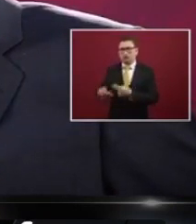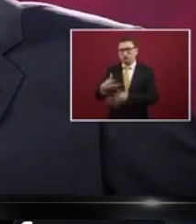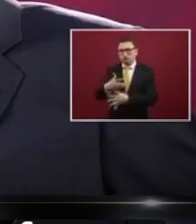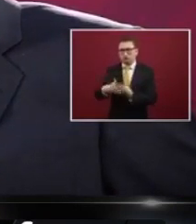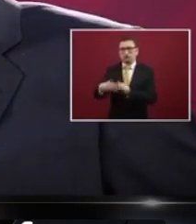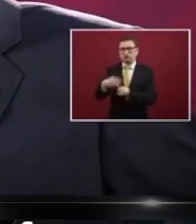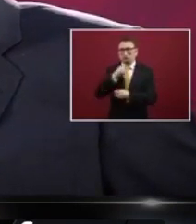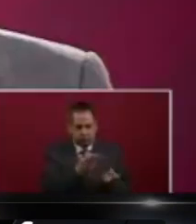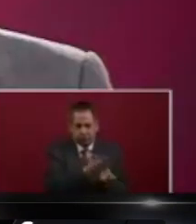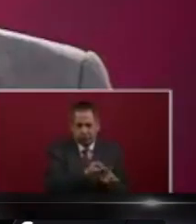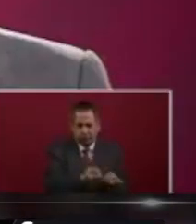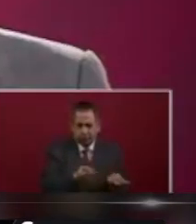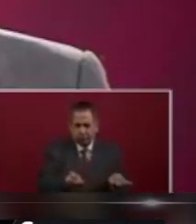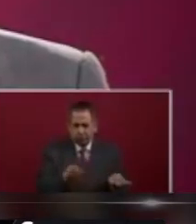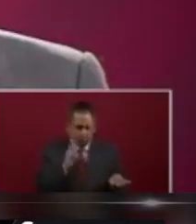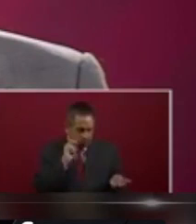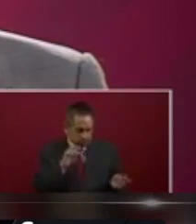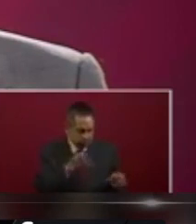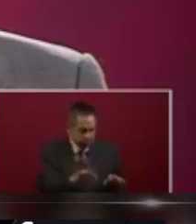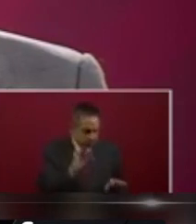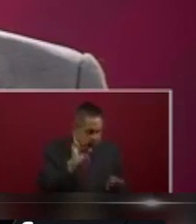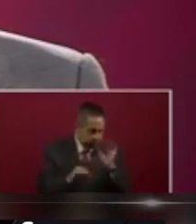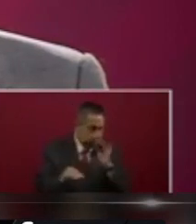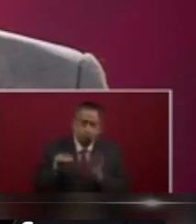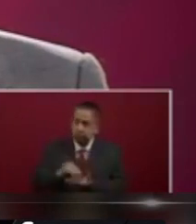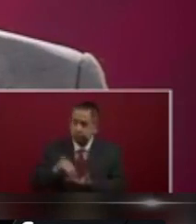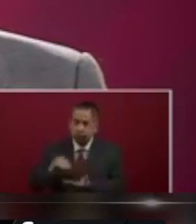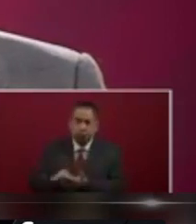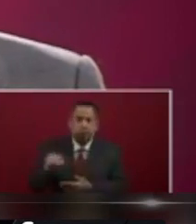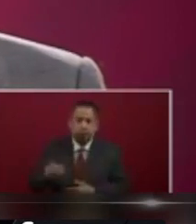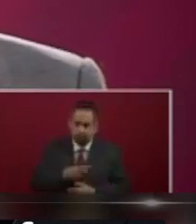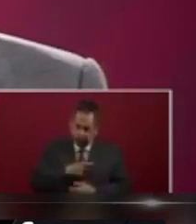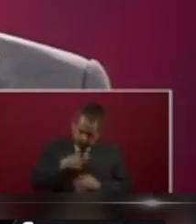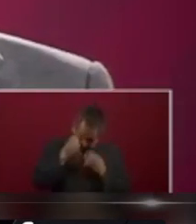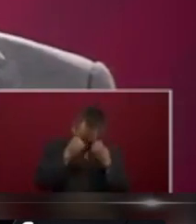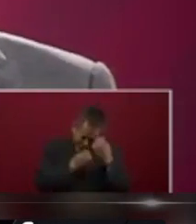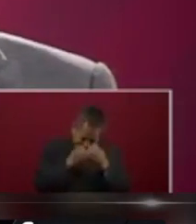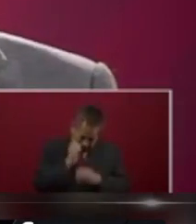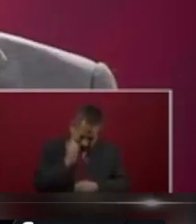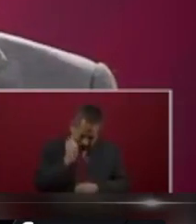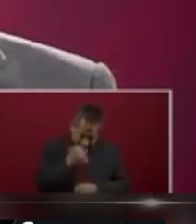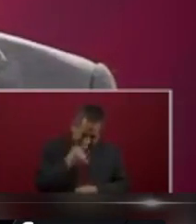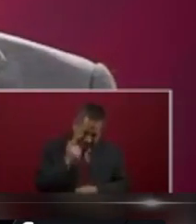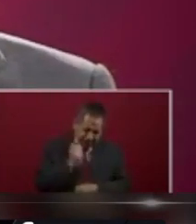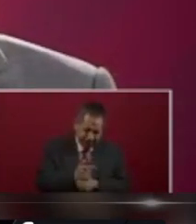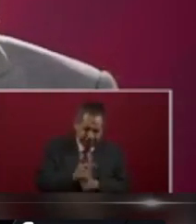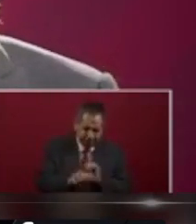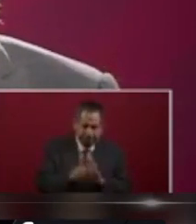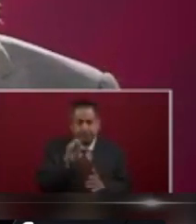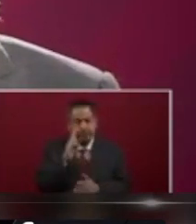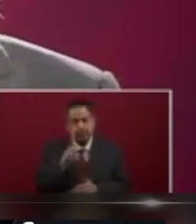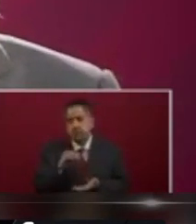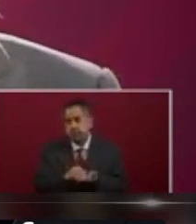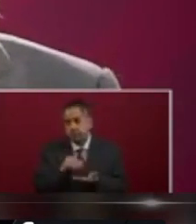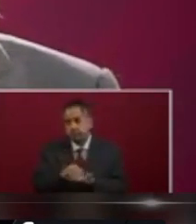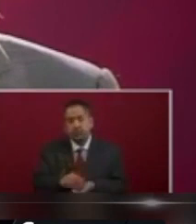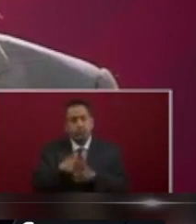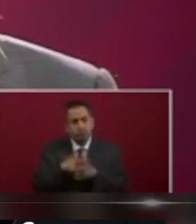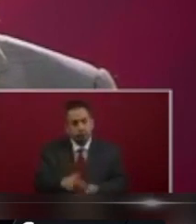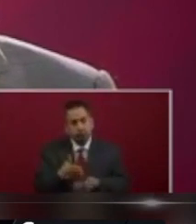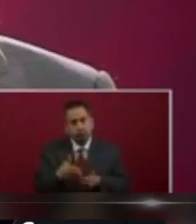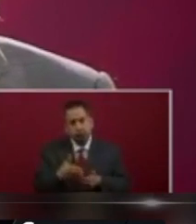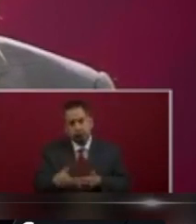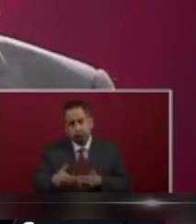subsecretario de Derechos Humanos, Alejandro Encinas. En esta fosa clandestina se ha encontrado únicamente un cuerpo, sin embargo, la declaración hecha por